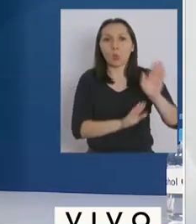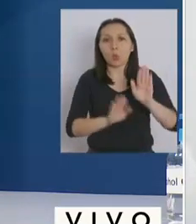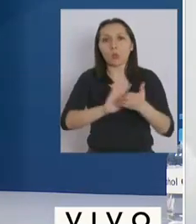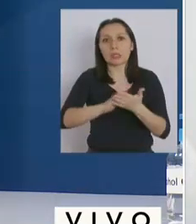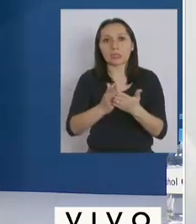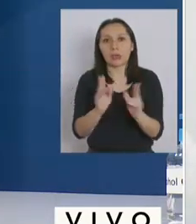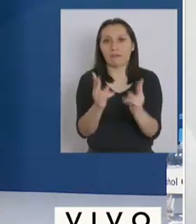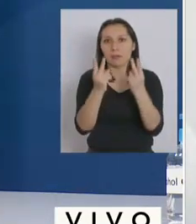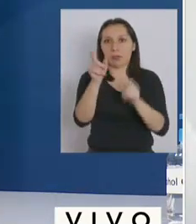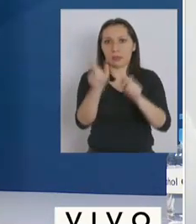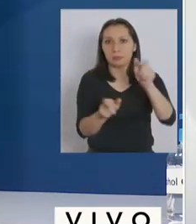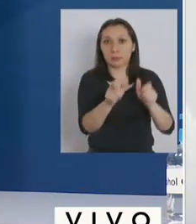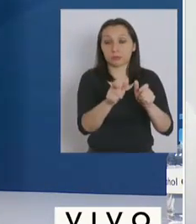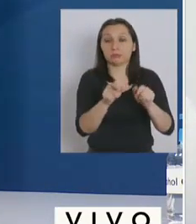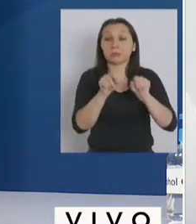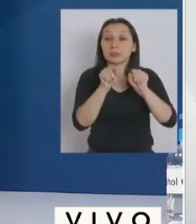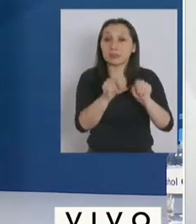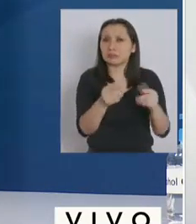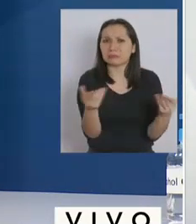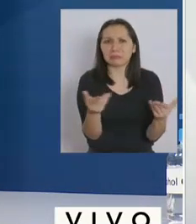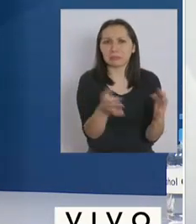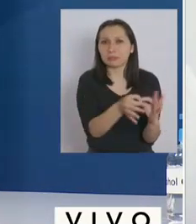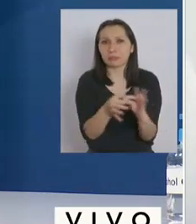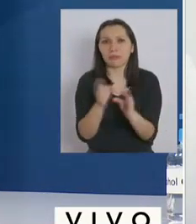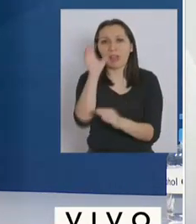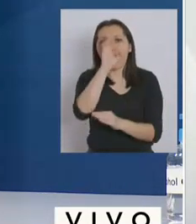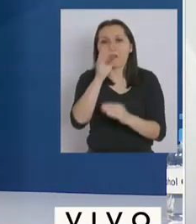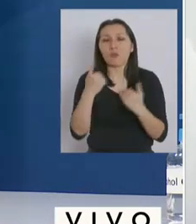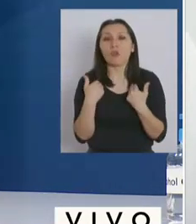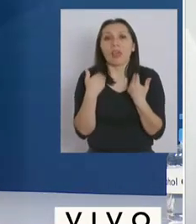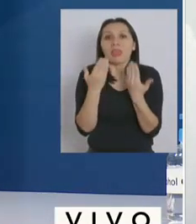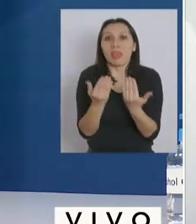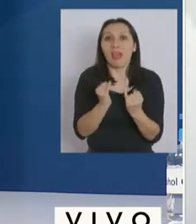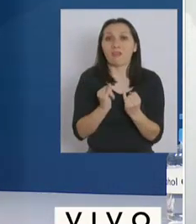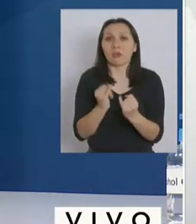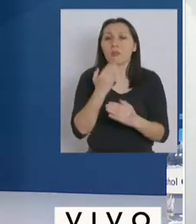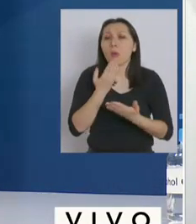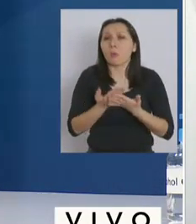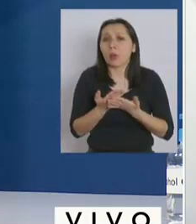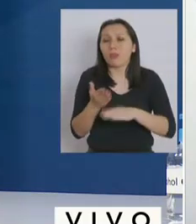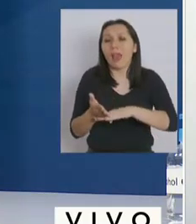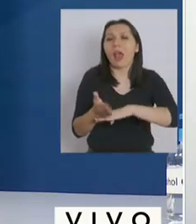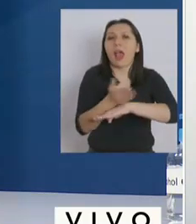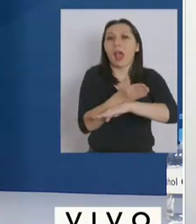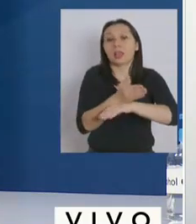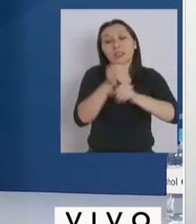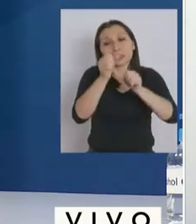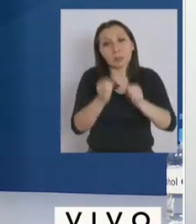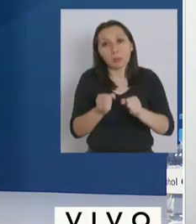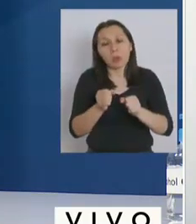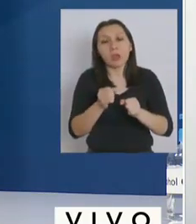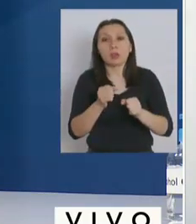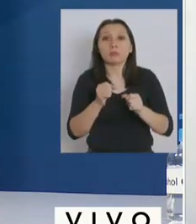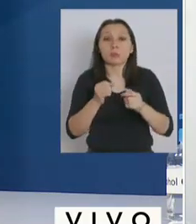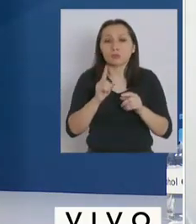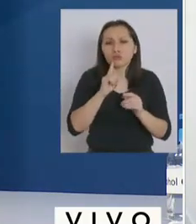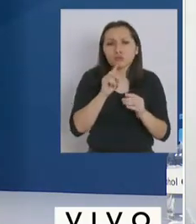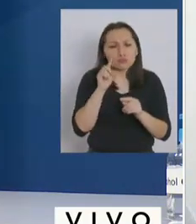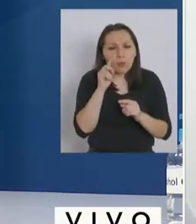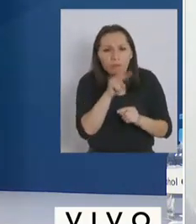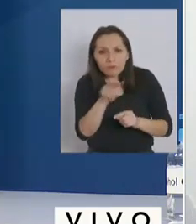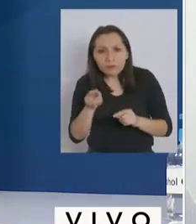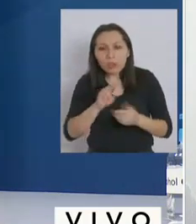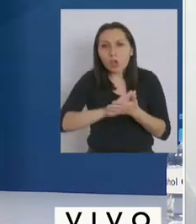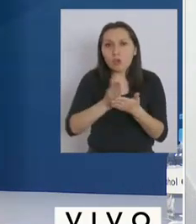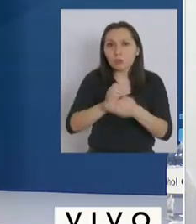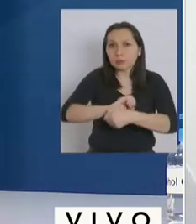salud y la vida de las personas. Y es por eso que se va a buscar entregar la información con la anticipación posible en la medida de que la pandemia